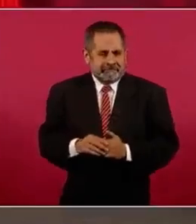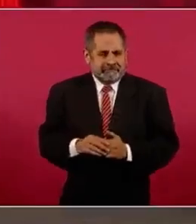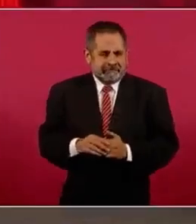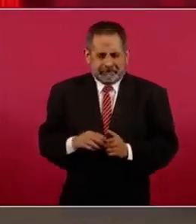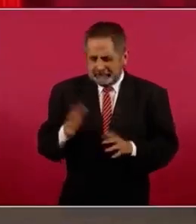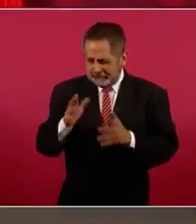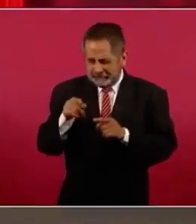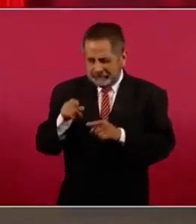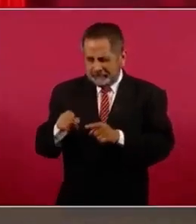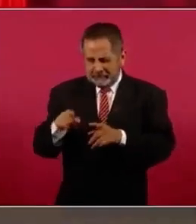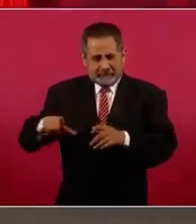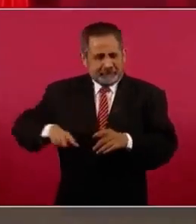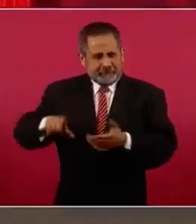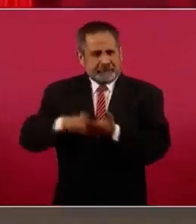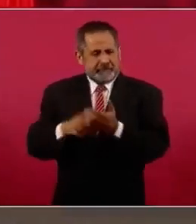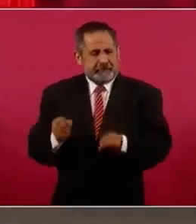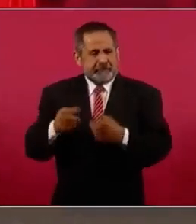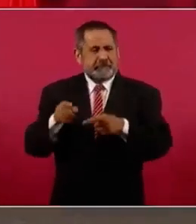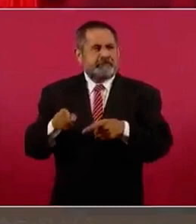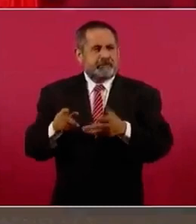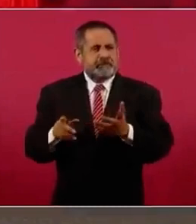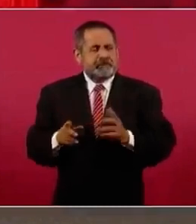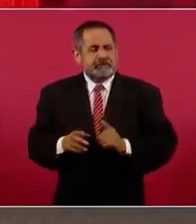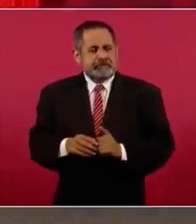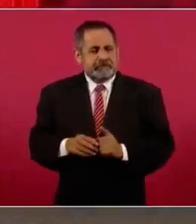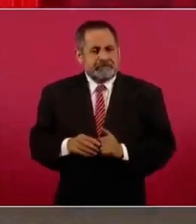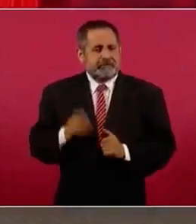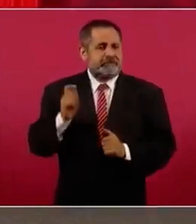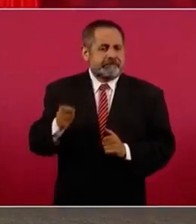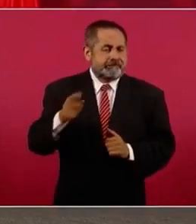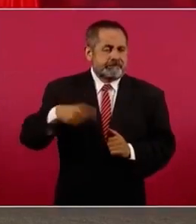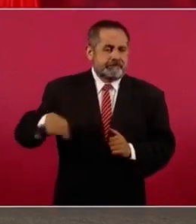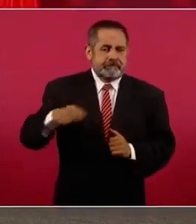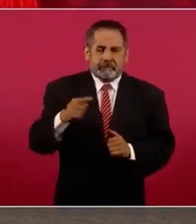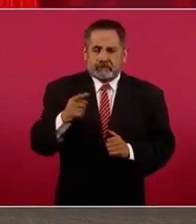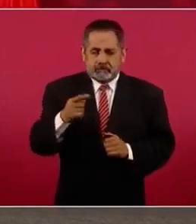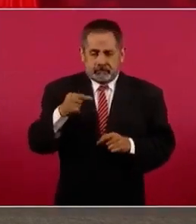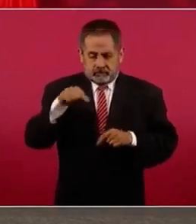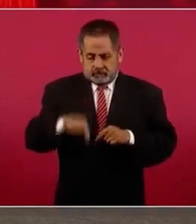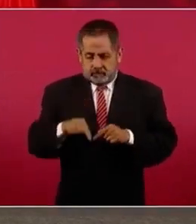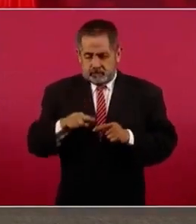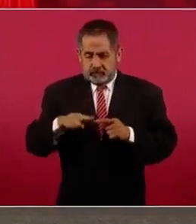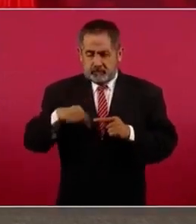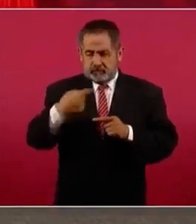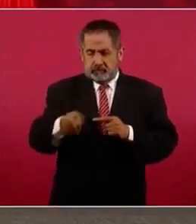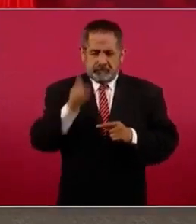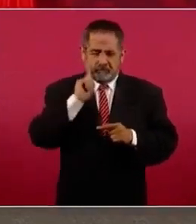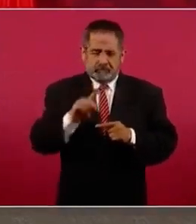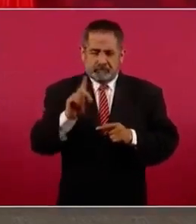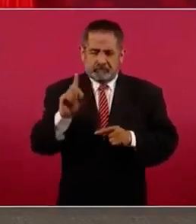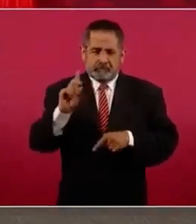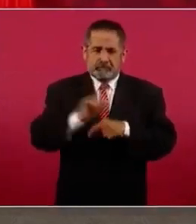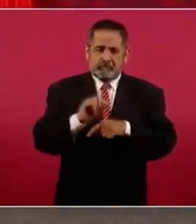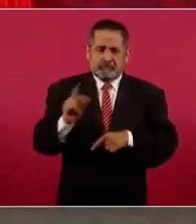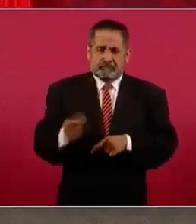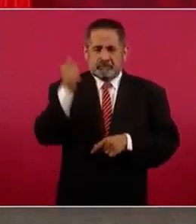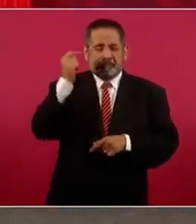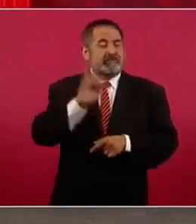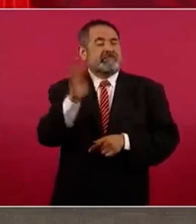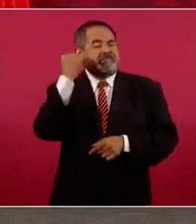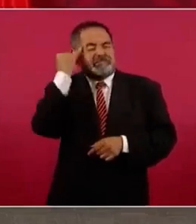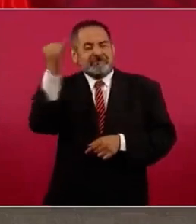así del gobierno que de un día para otro, una mañanera, anuncie